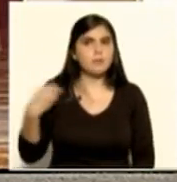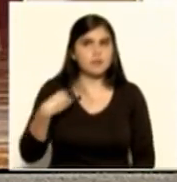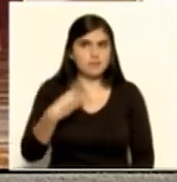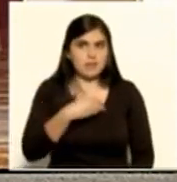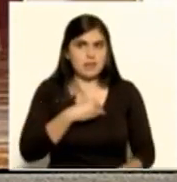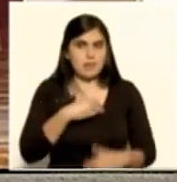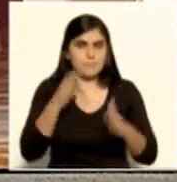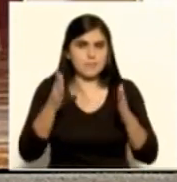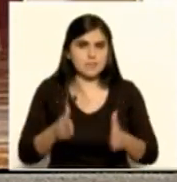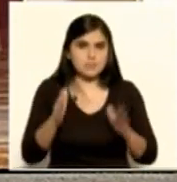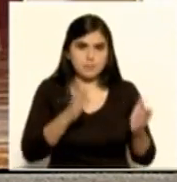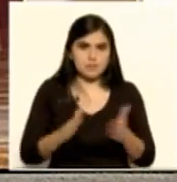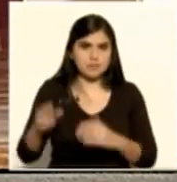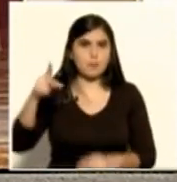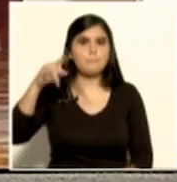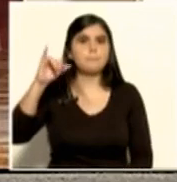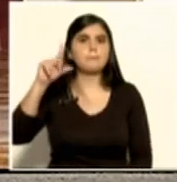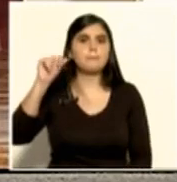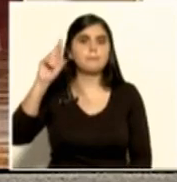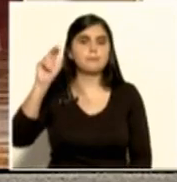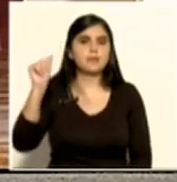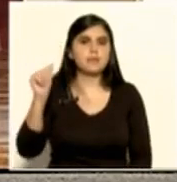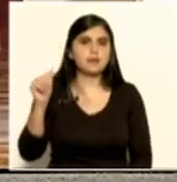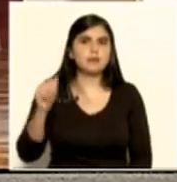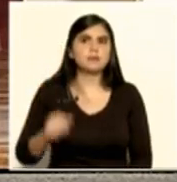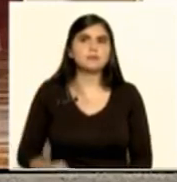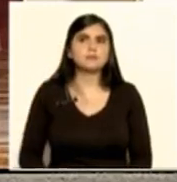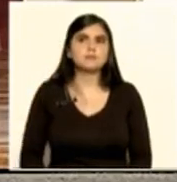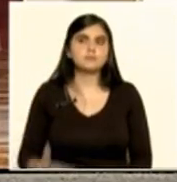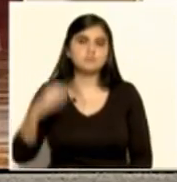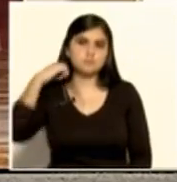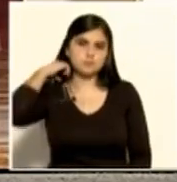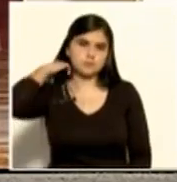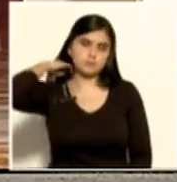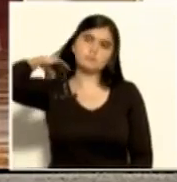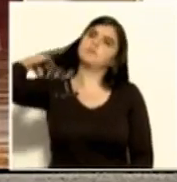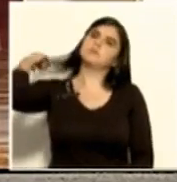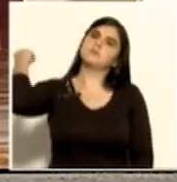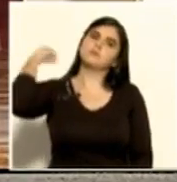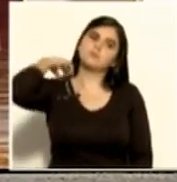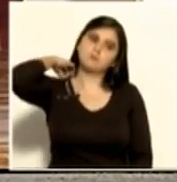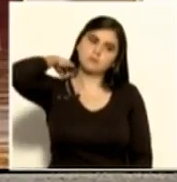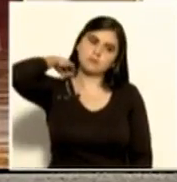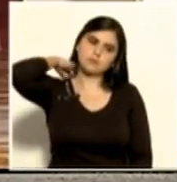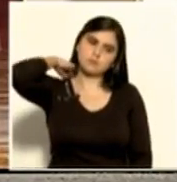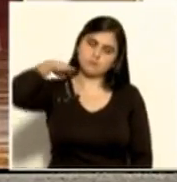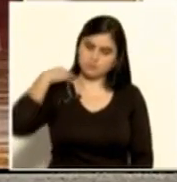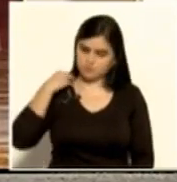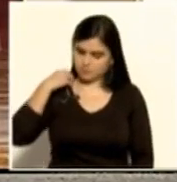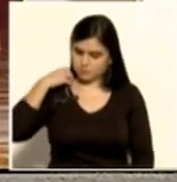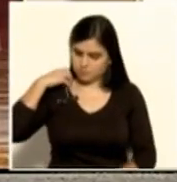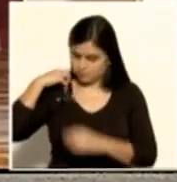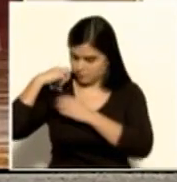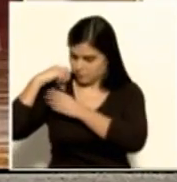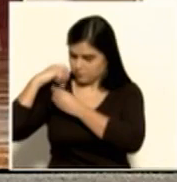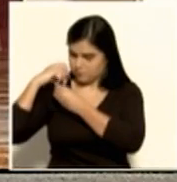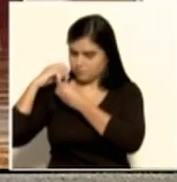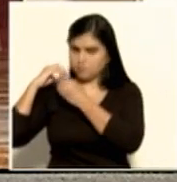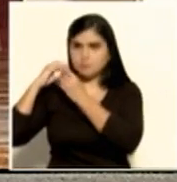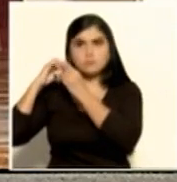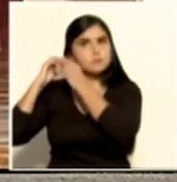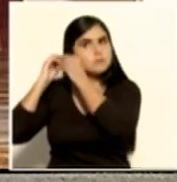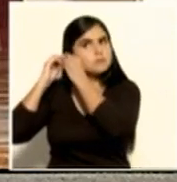de Planificación y Política Económica y además coordinadora del equipo económico del Gobierno de la República. Buenas tardes,